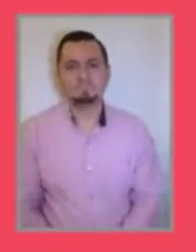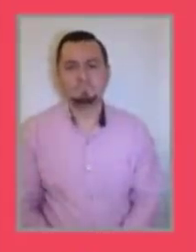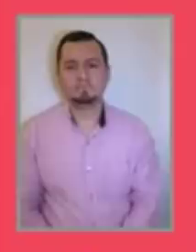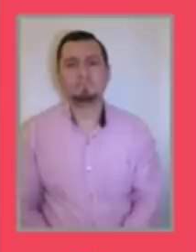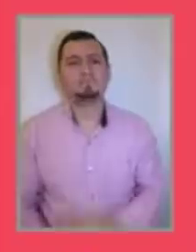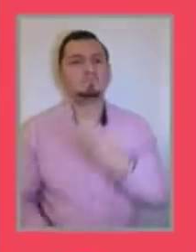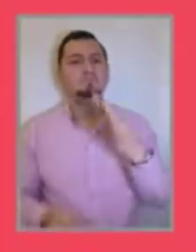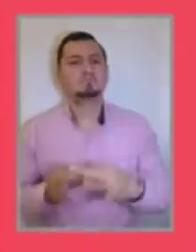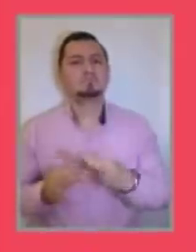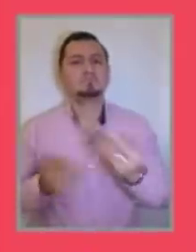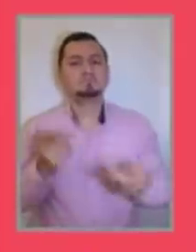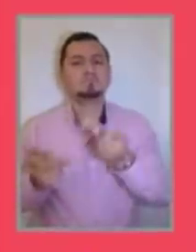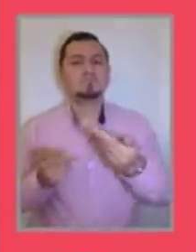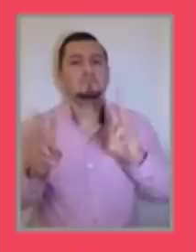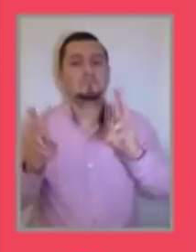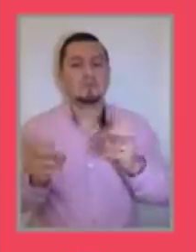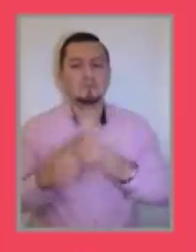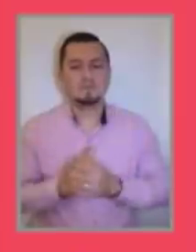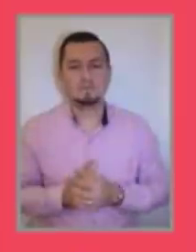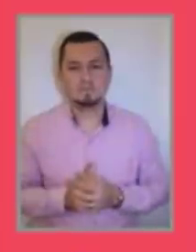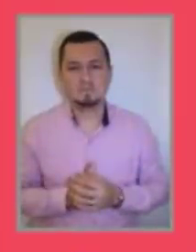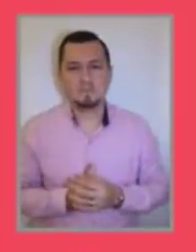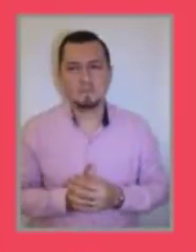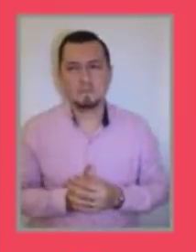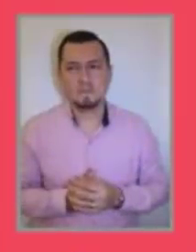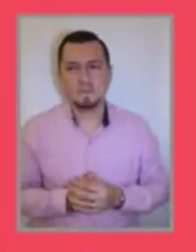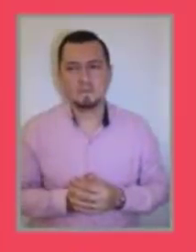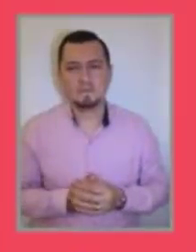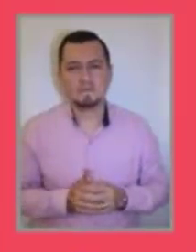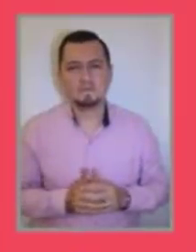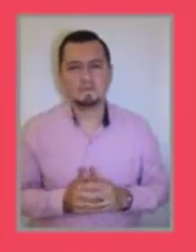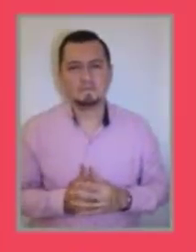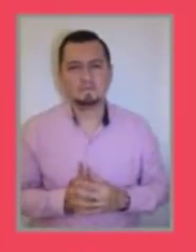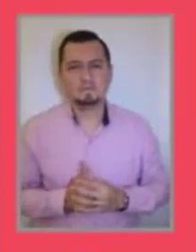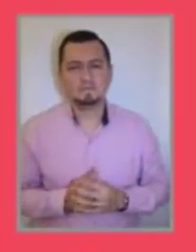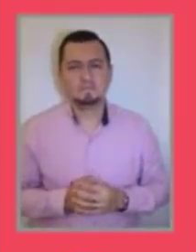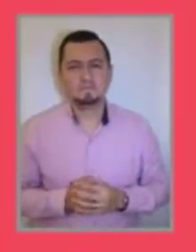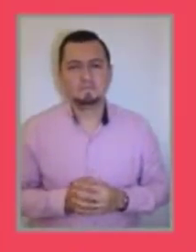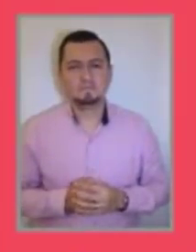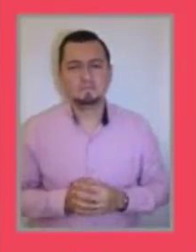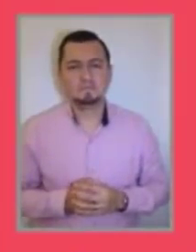Serían todas las preguntas del tema. Muy bien. ¿Algún otro tema de los medios?